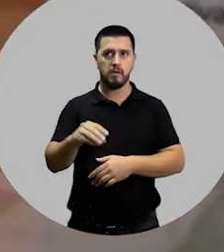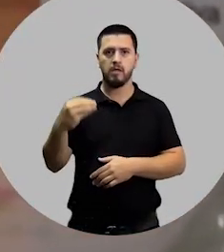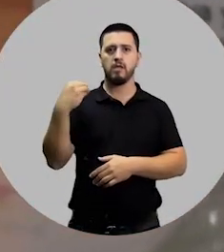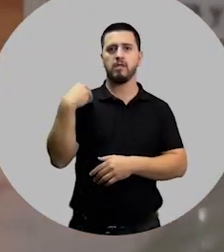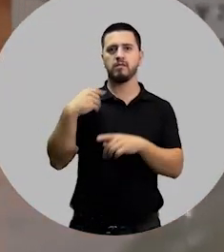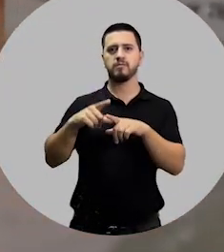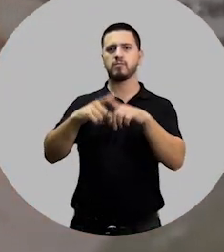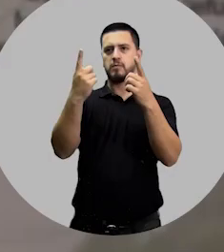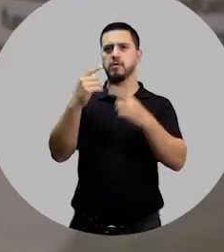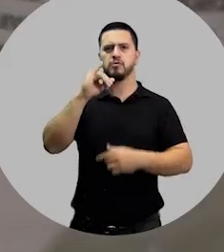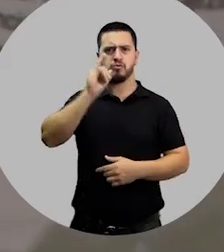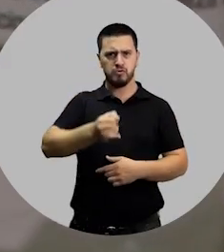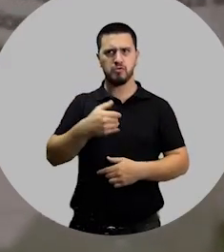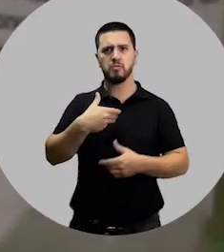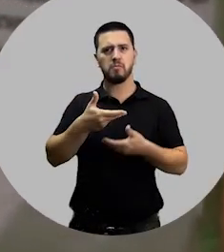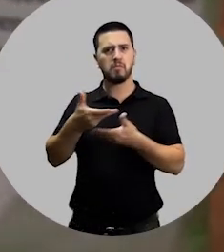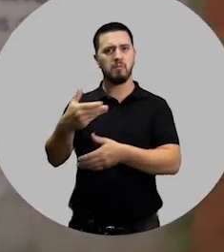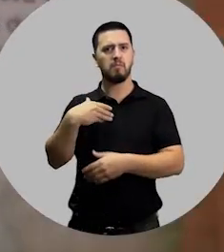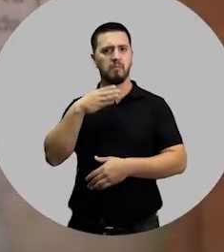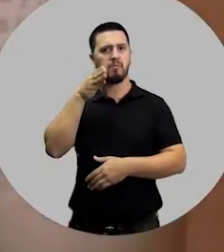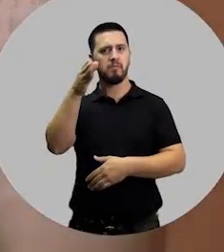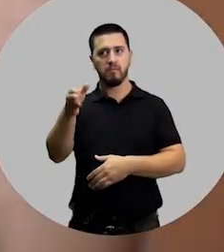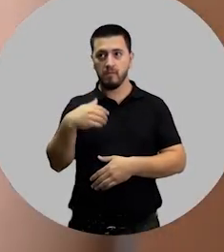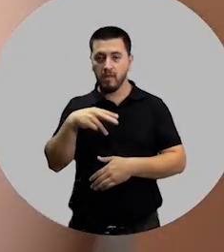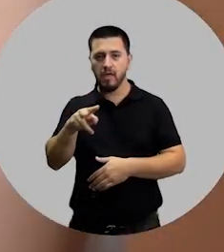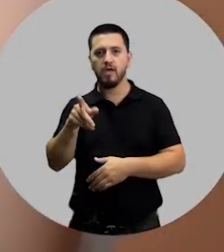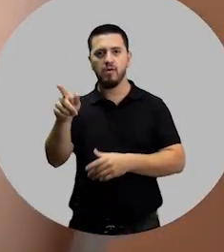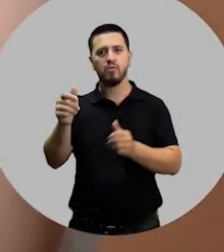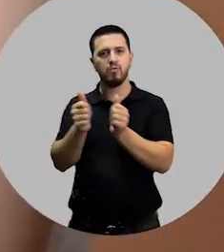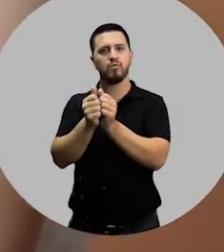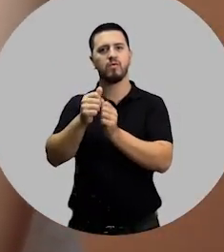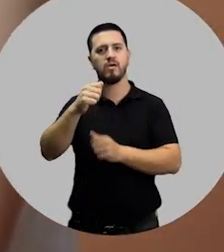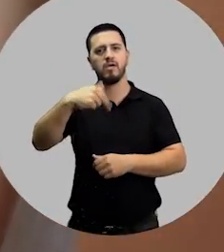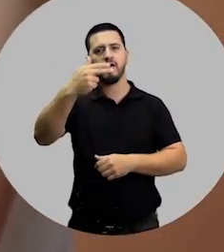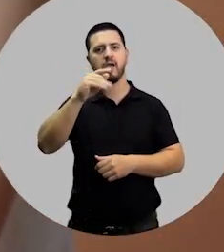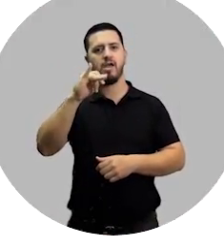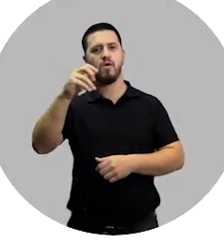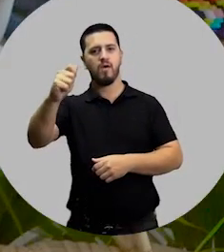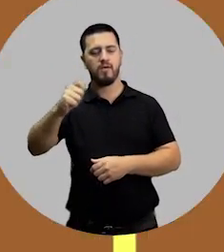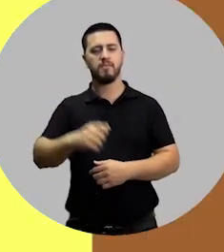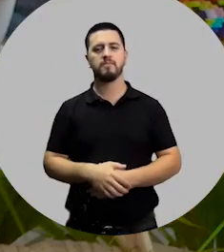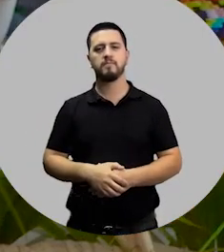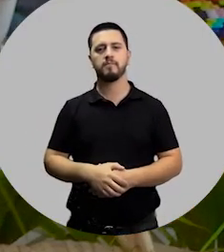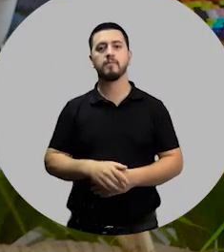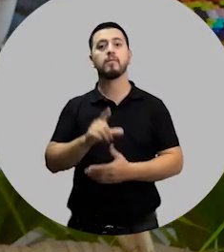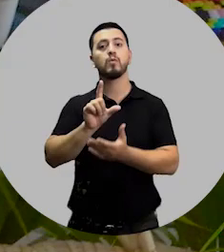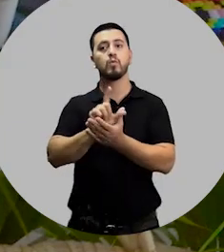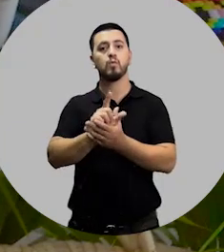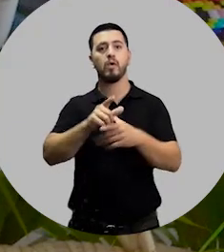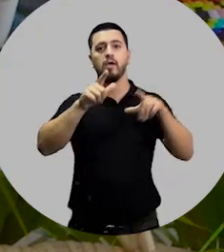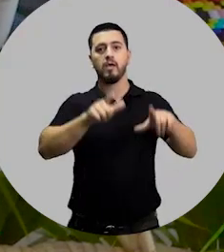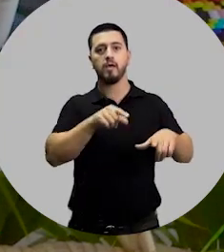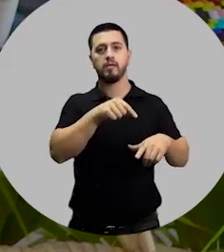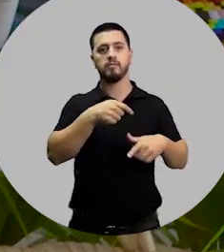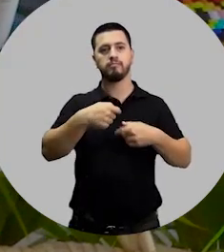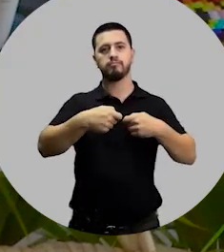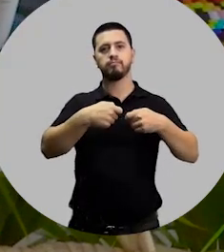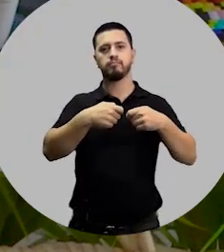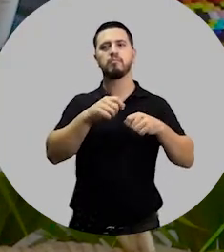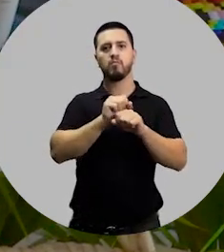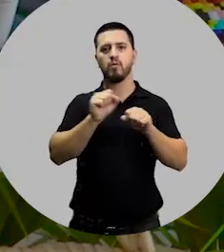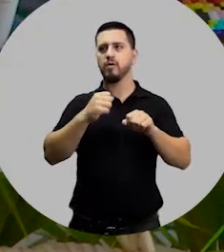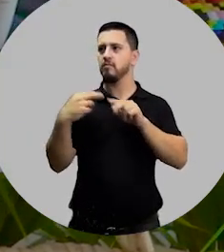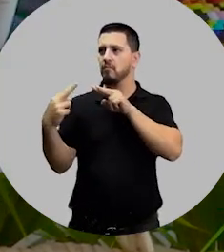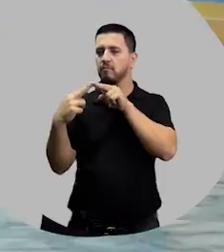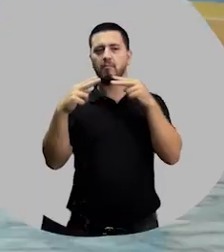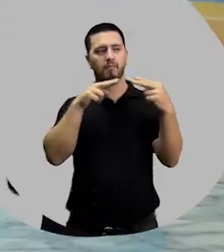que sí puedo con el programa Aikuaa. Y este espacio justamente de encontrarnos